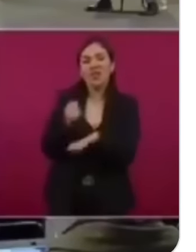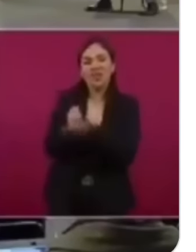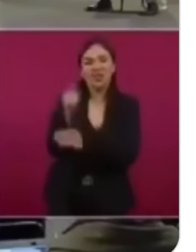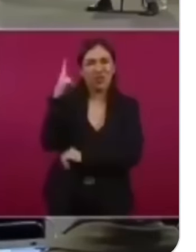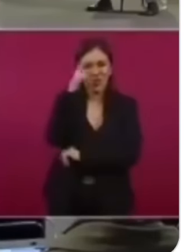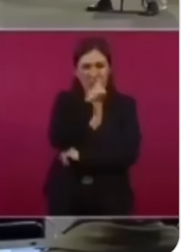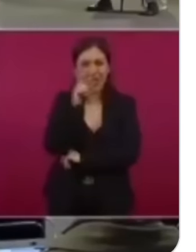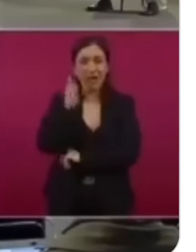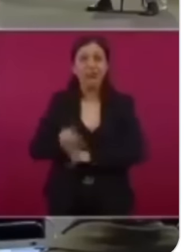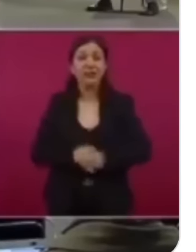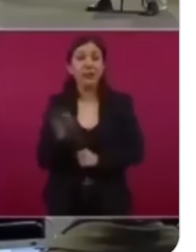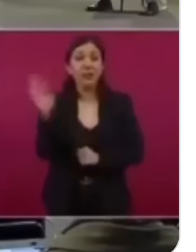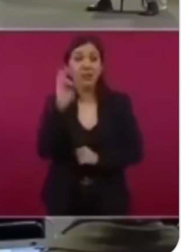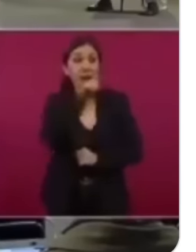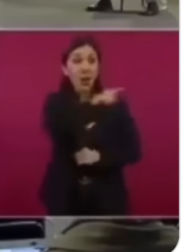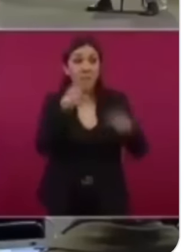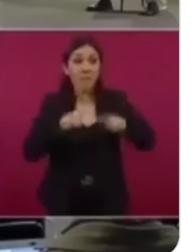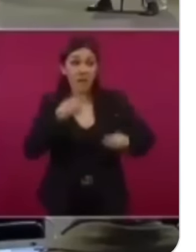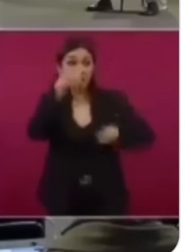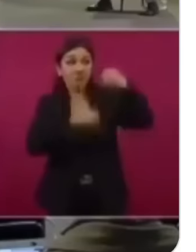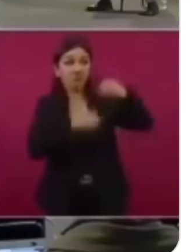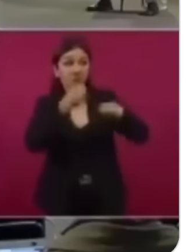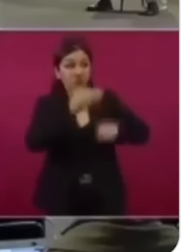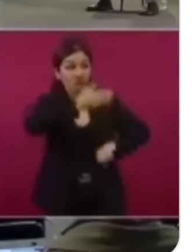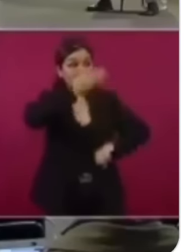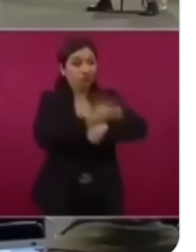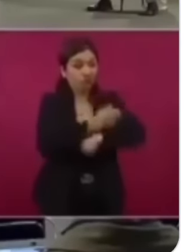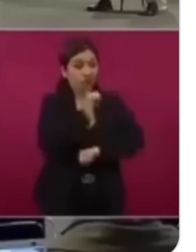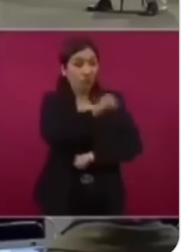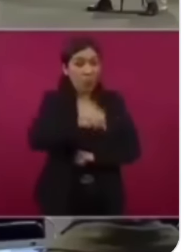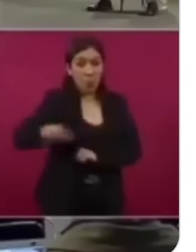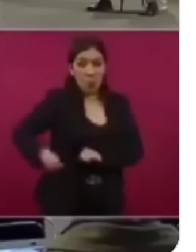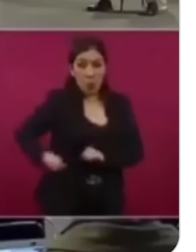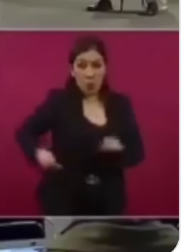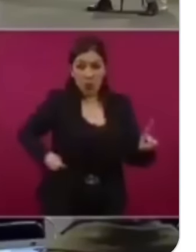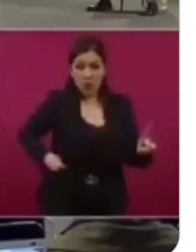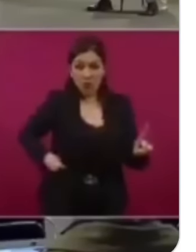es condenado por las cosas que se le acusa, por